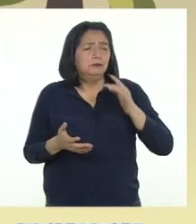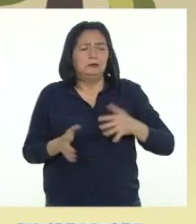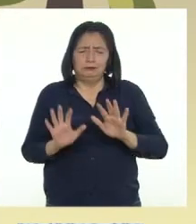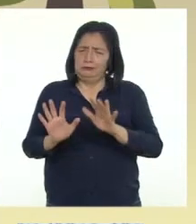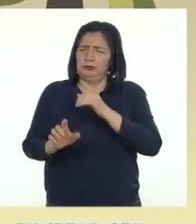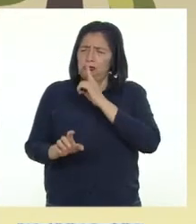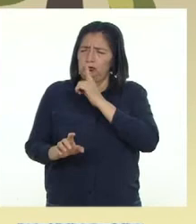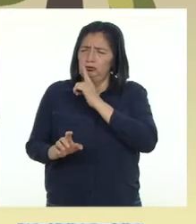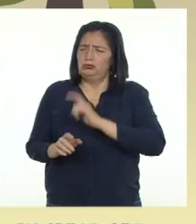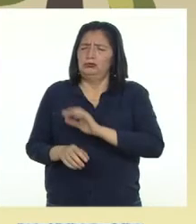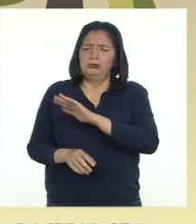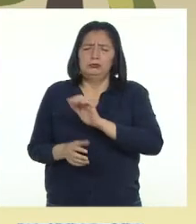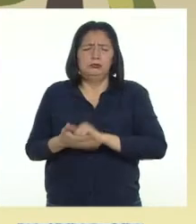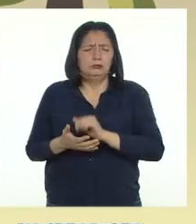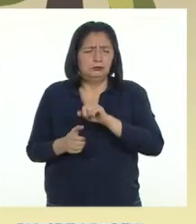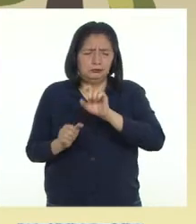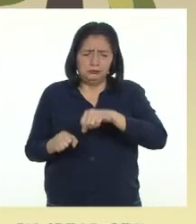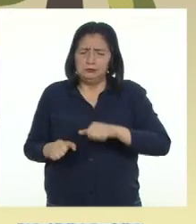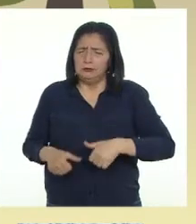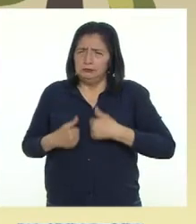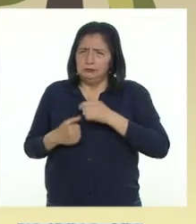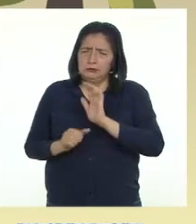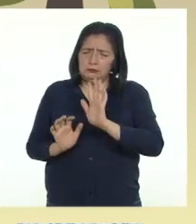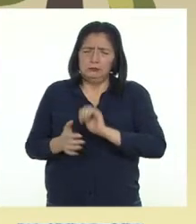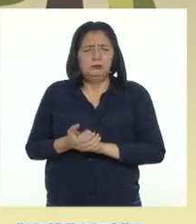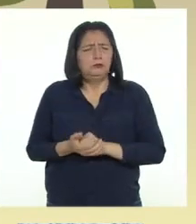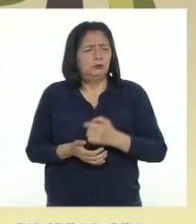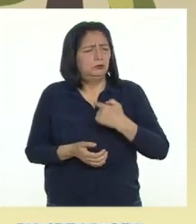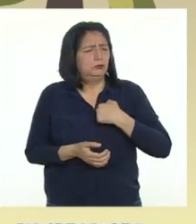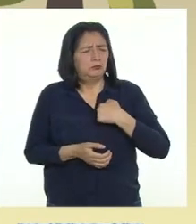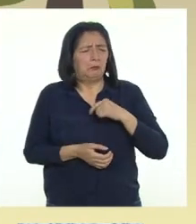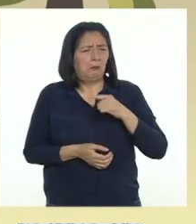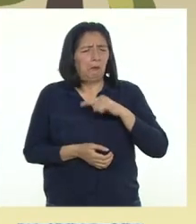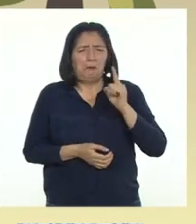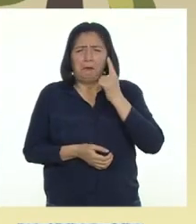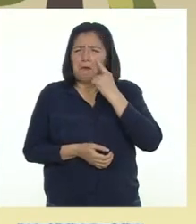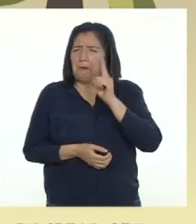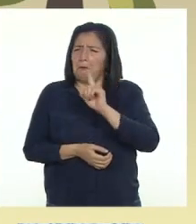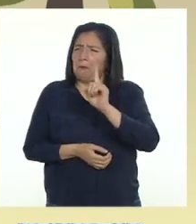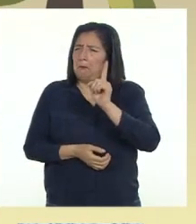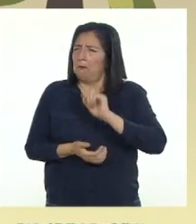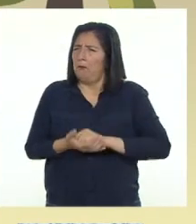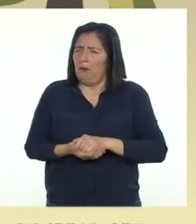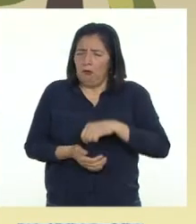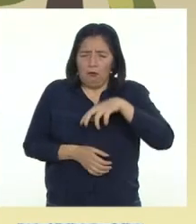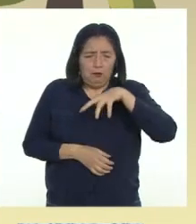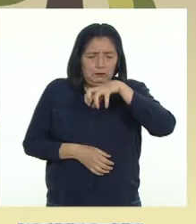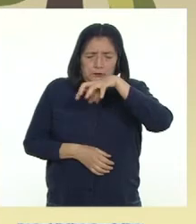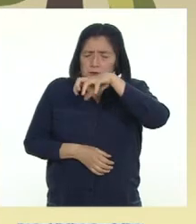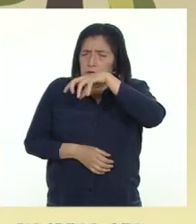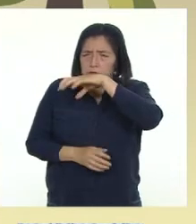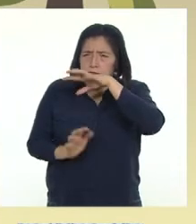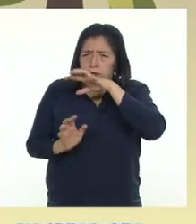¡Cállense, niños! ¡Están vivos! Solo que yo no conozco a ninguna araña. ¡Qué raro,